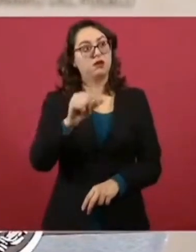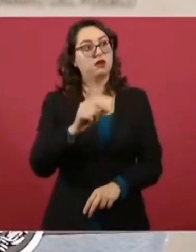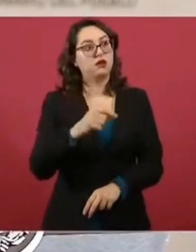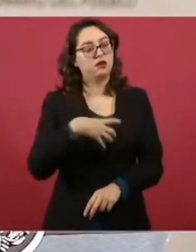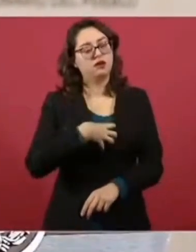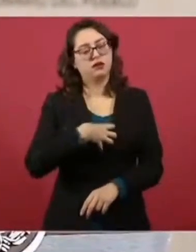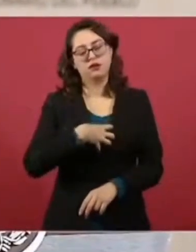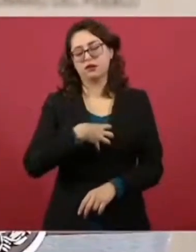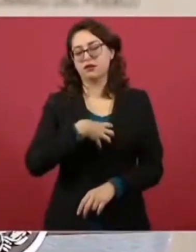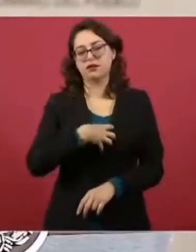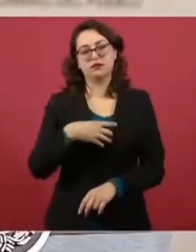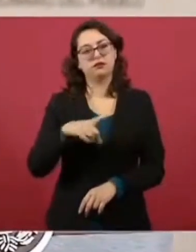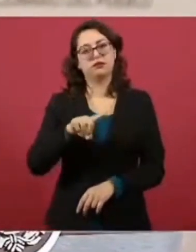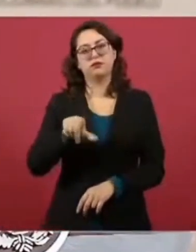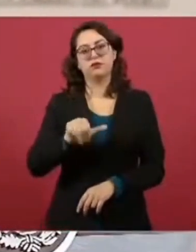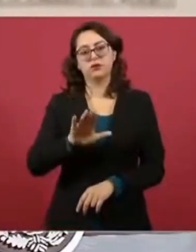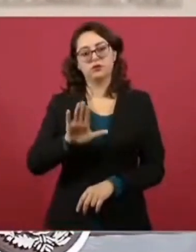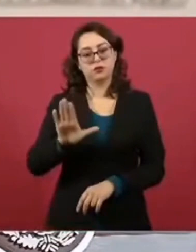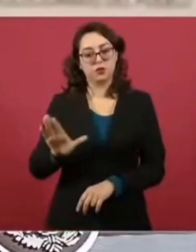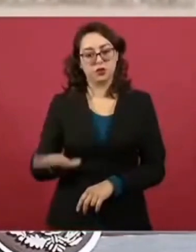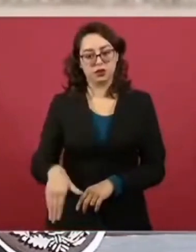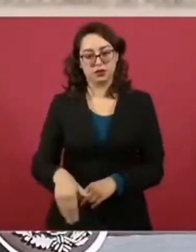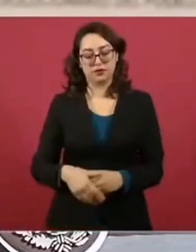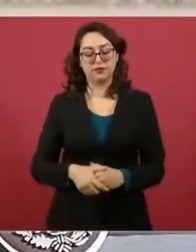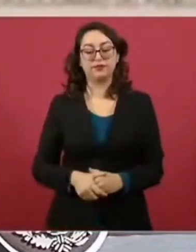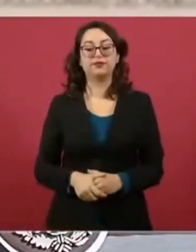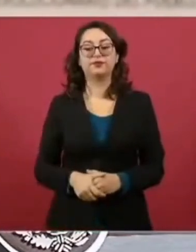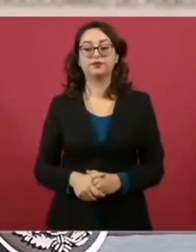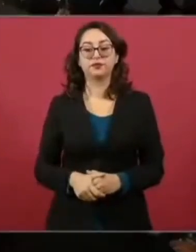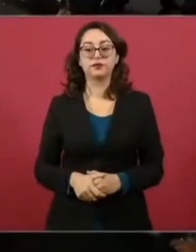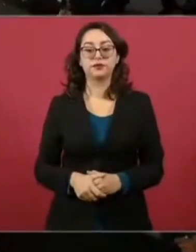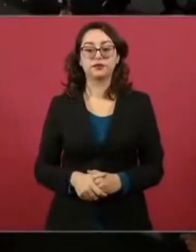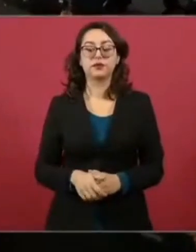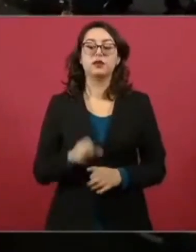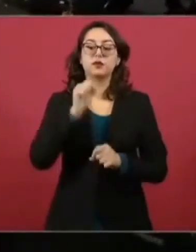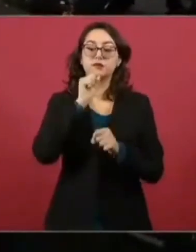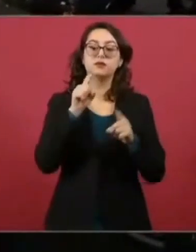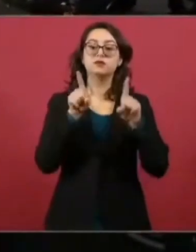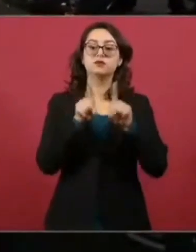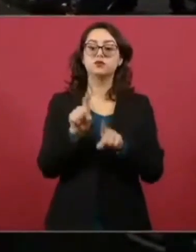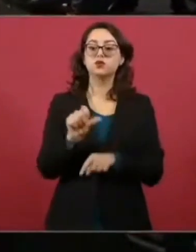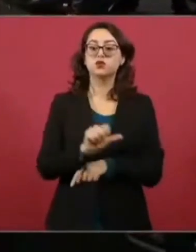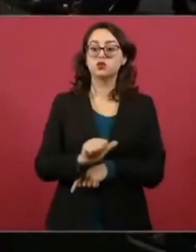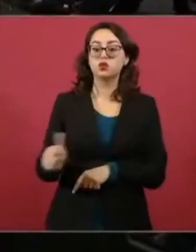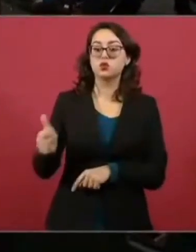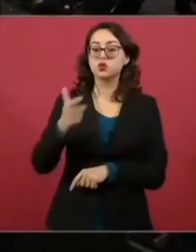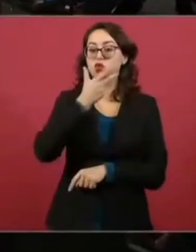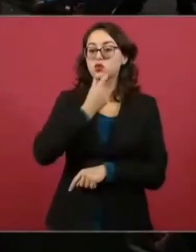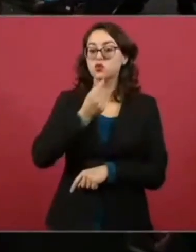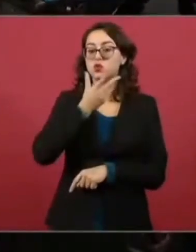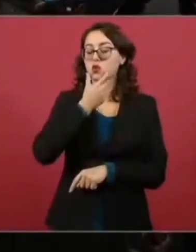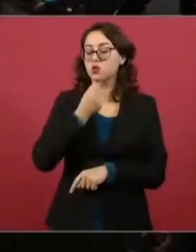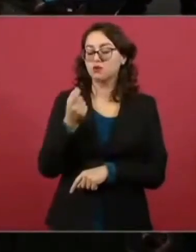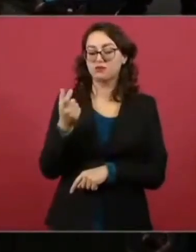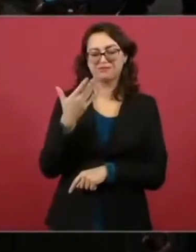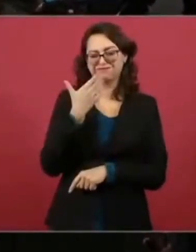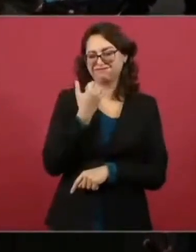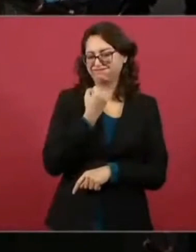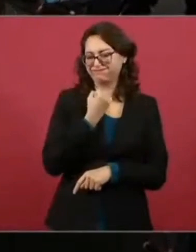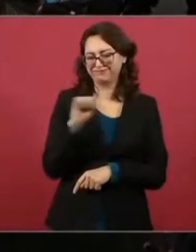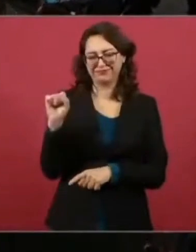Y por esos días también murió el mejor periodista que ha habido en la historia de México desde mi